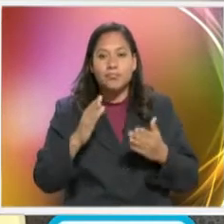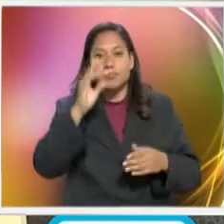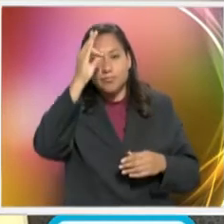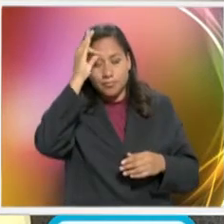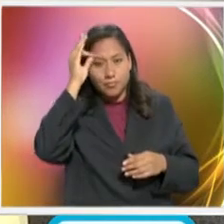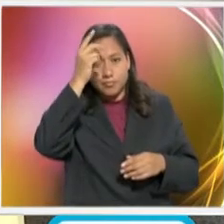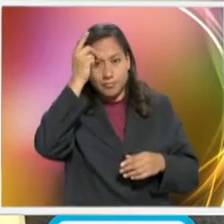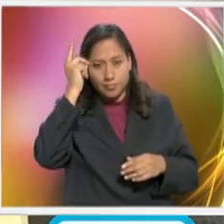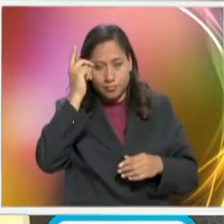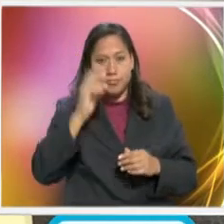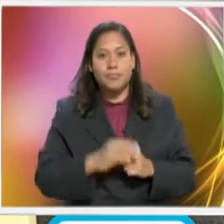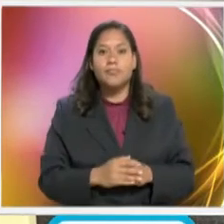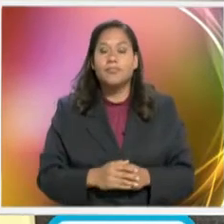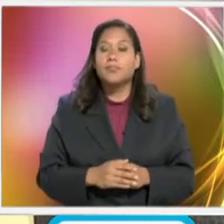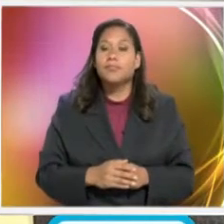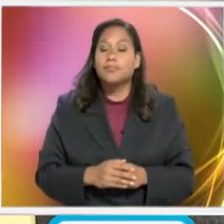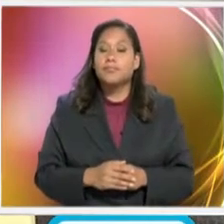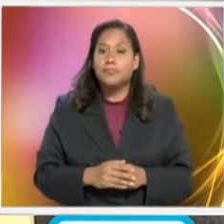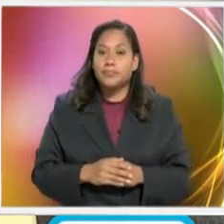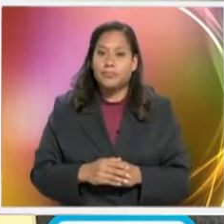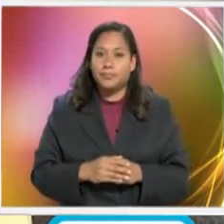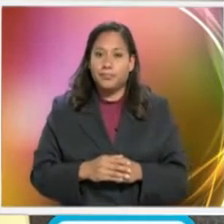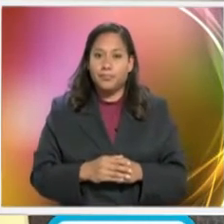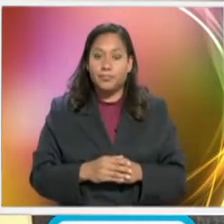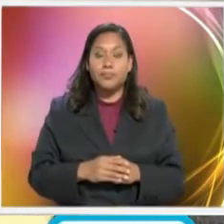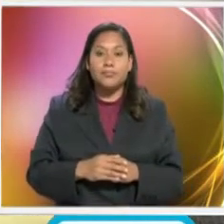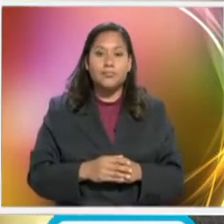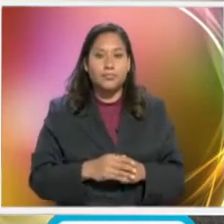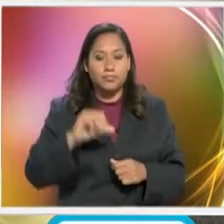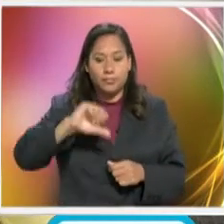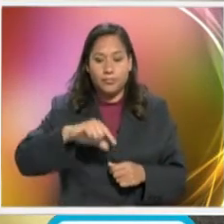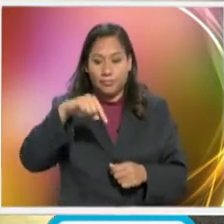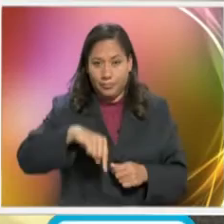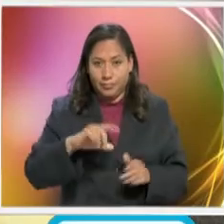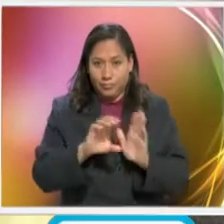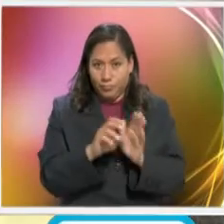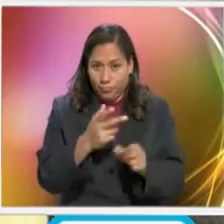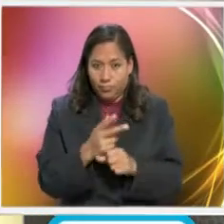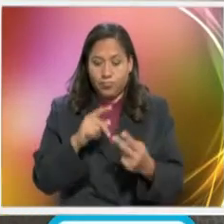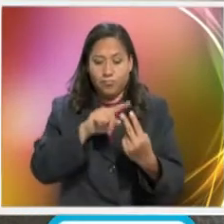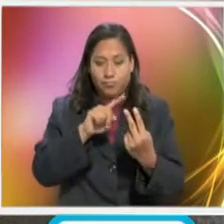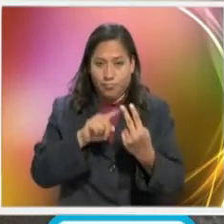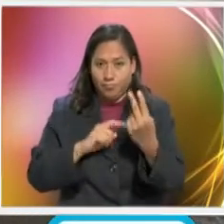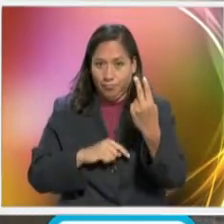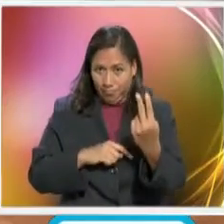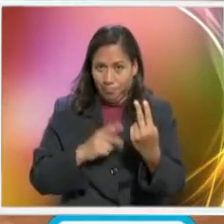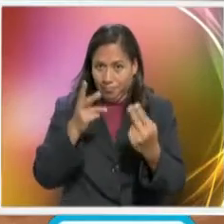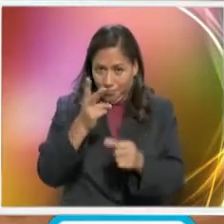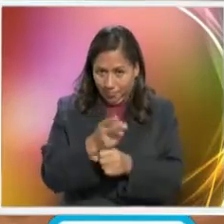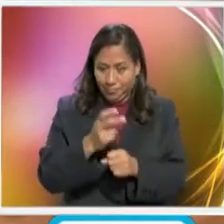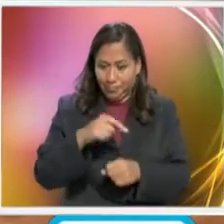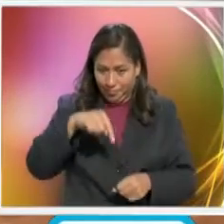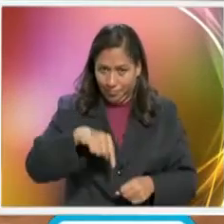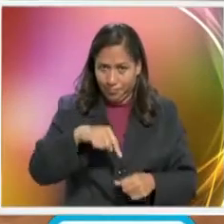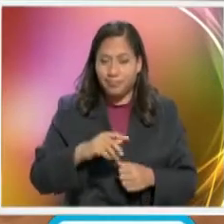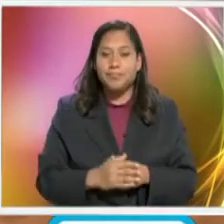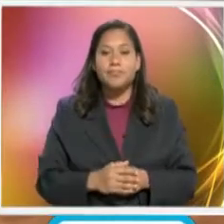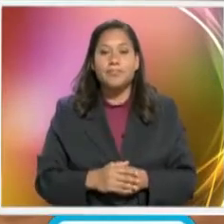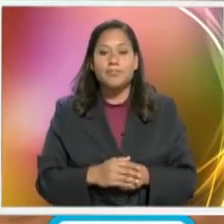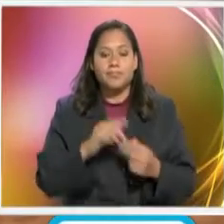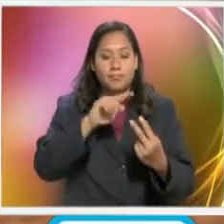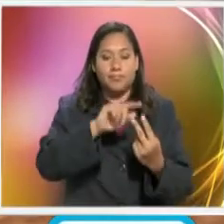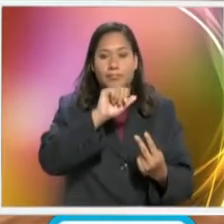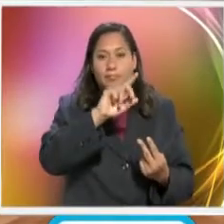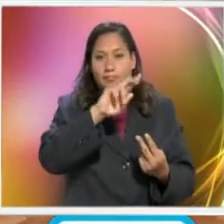Kahlo. Y para hablarnos de ella, tenemos el día de hoy aquí en el estudio a dos grandes invitadas que nos acompañan. Y ellas son